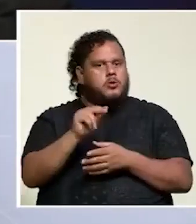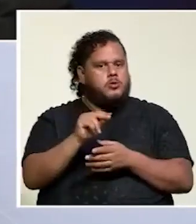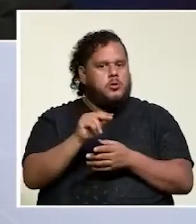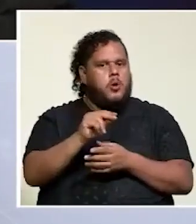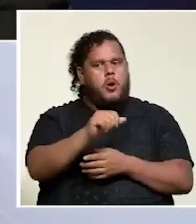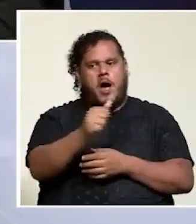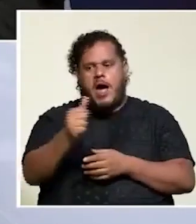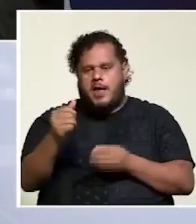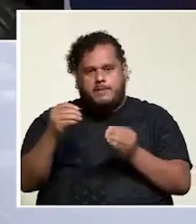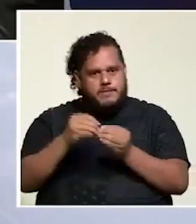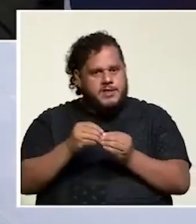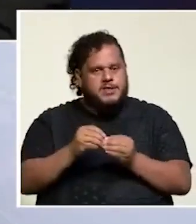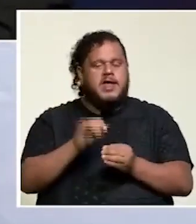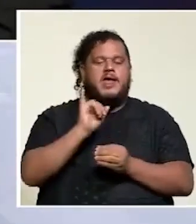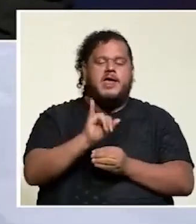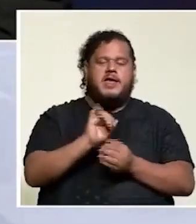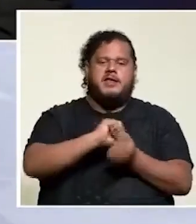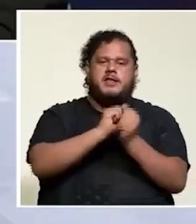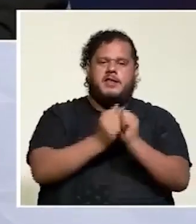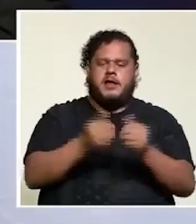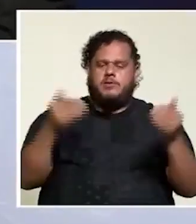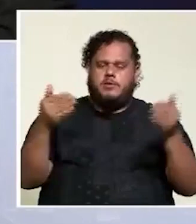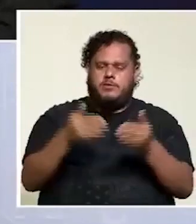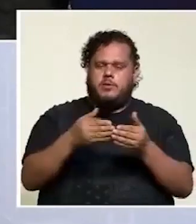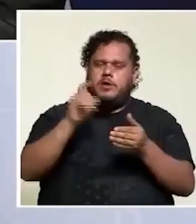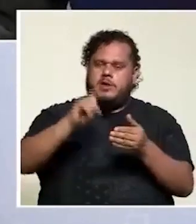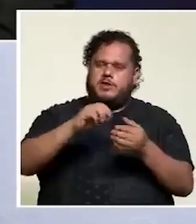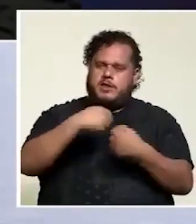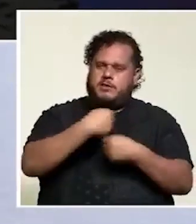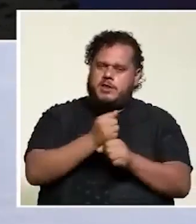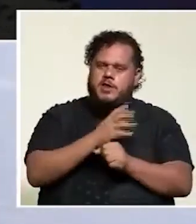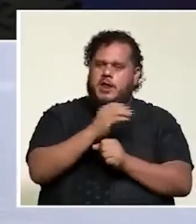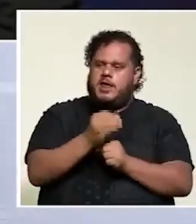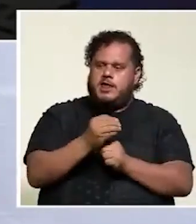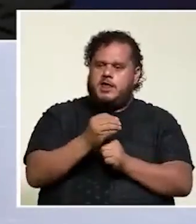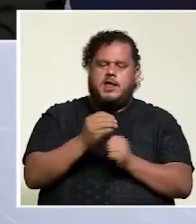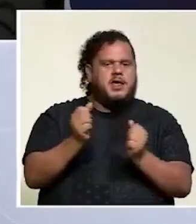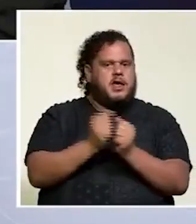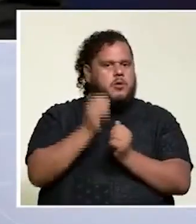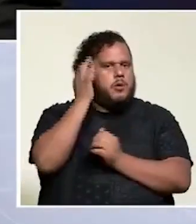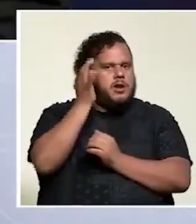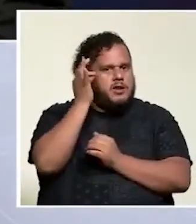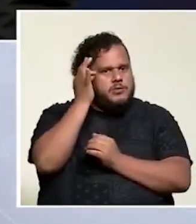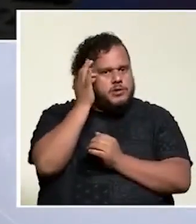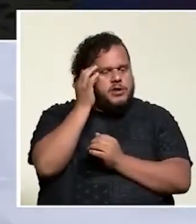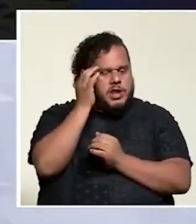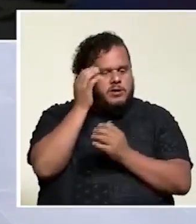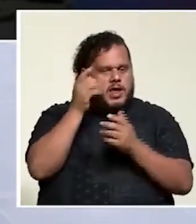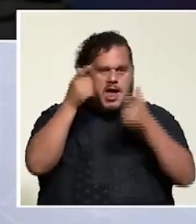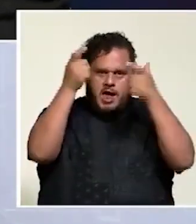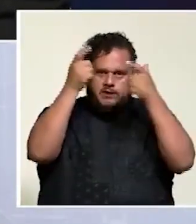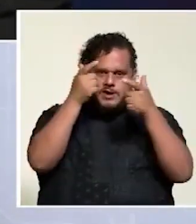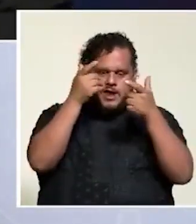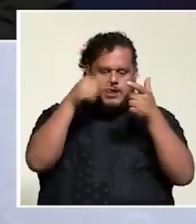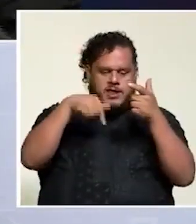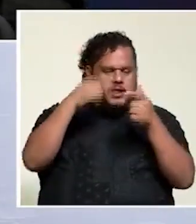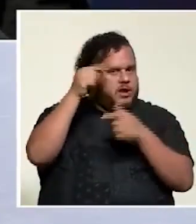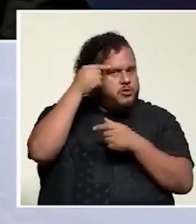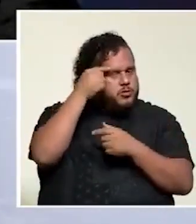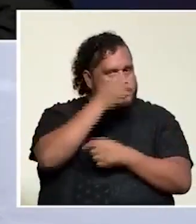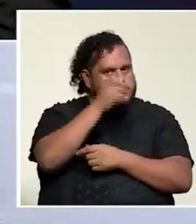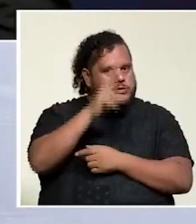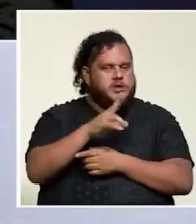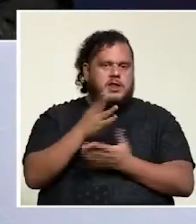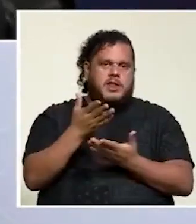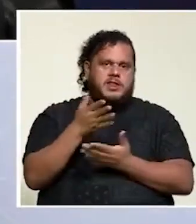nadie más. Ese es el cambio de enfoque que hay que hacer y que bajo la filosofía reinante en los gobiernos de Costa Rica de